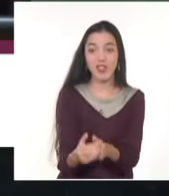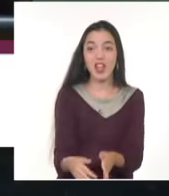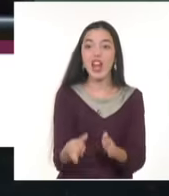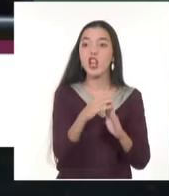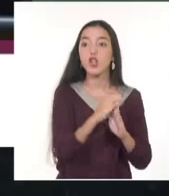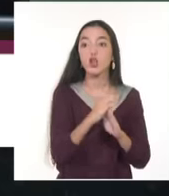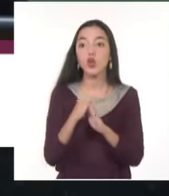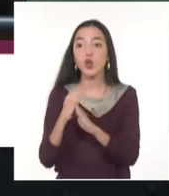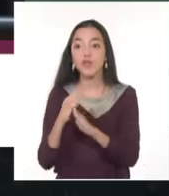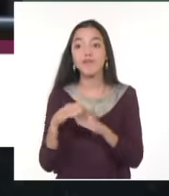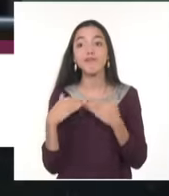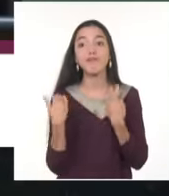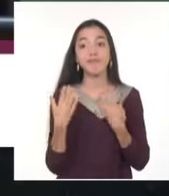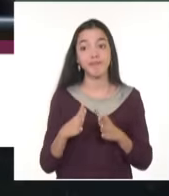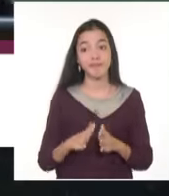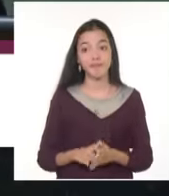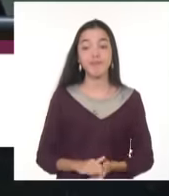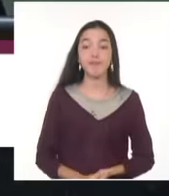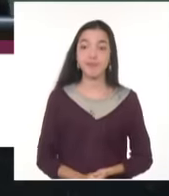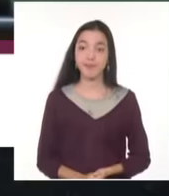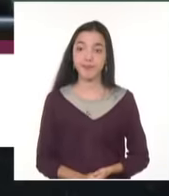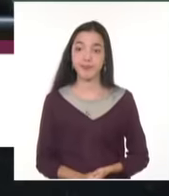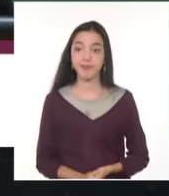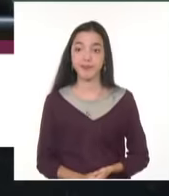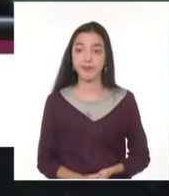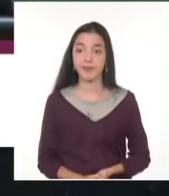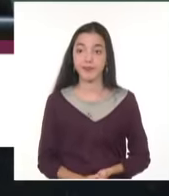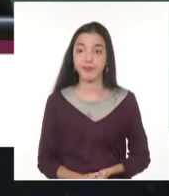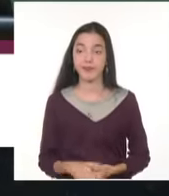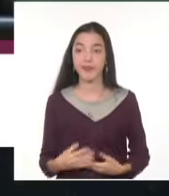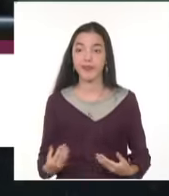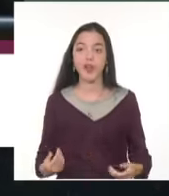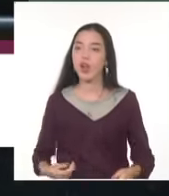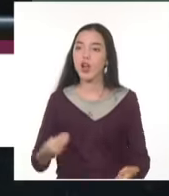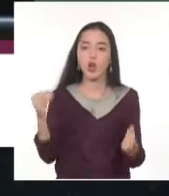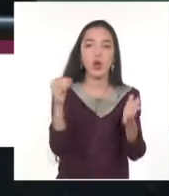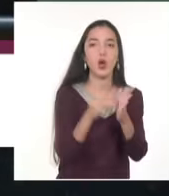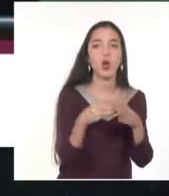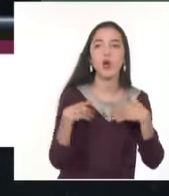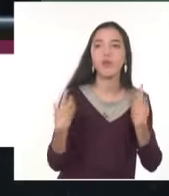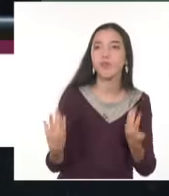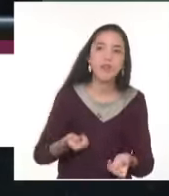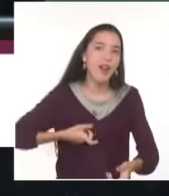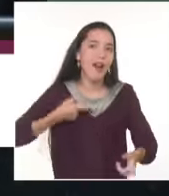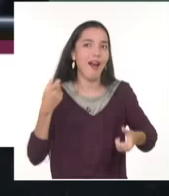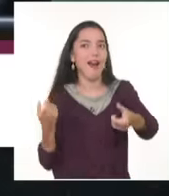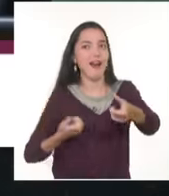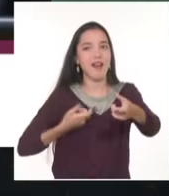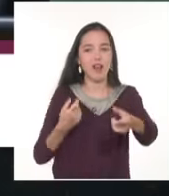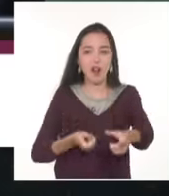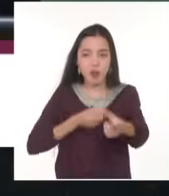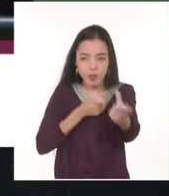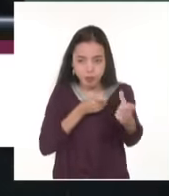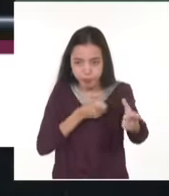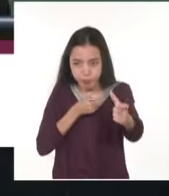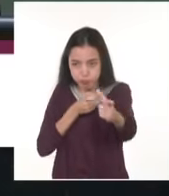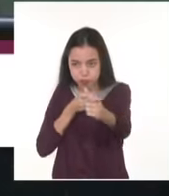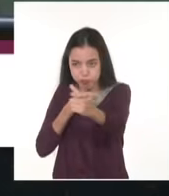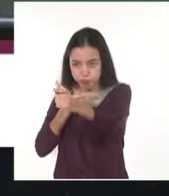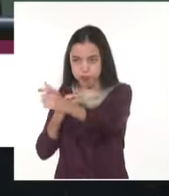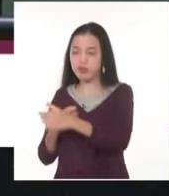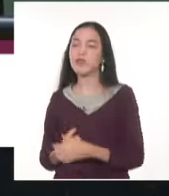incluido el desarrollo de nuevas armas nucleares. Se ha retrocedido, a pesar